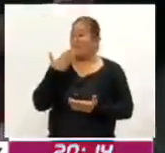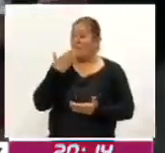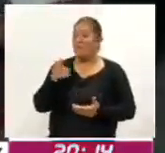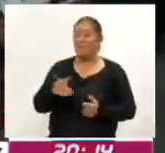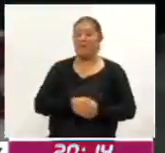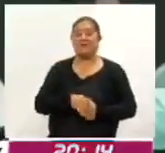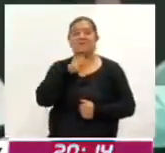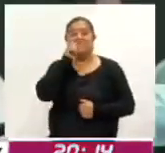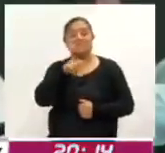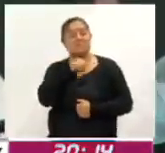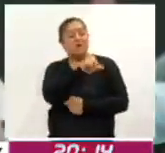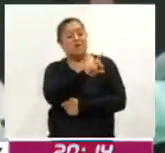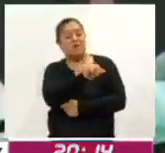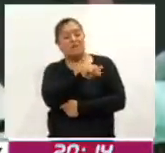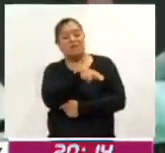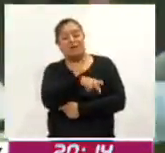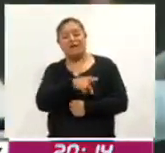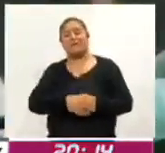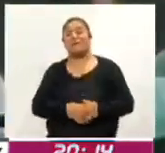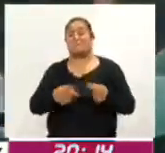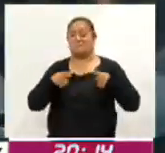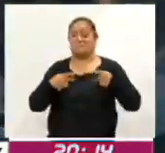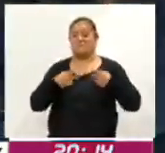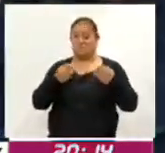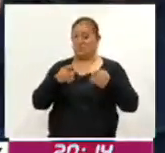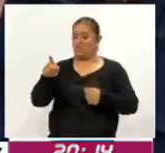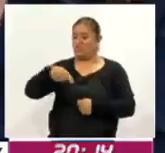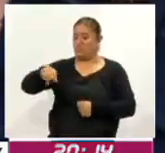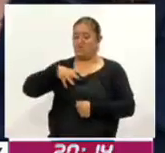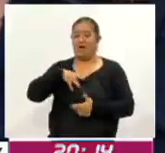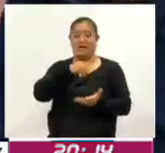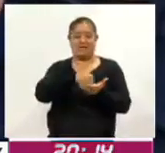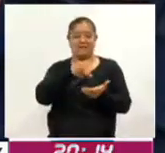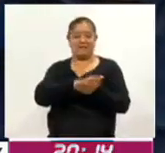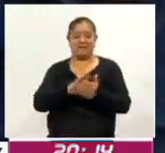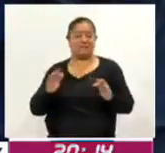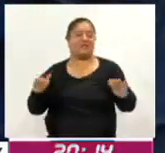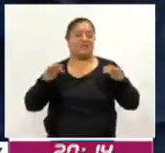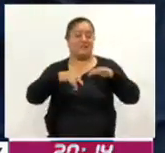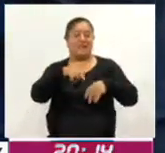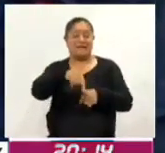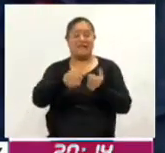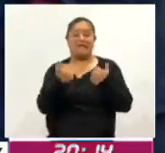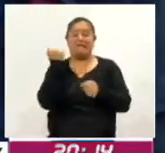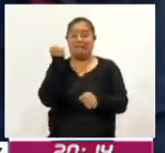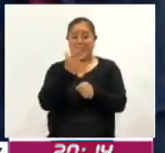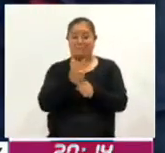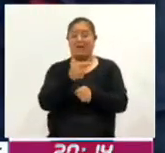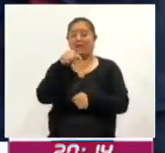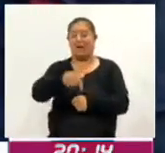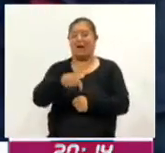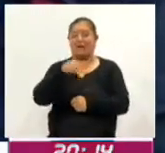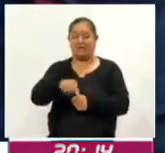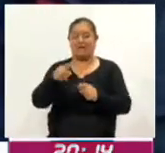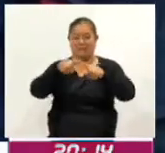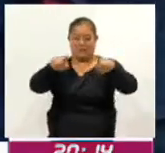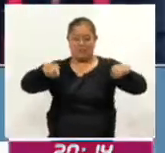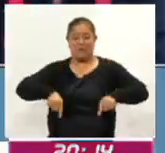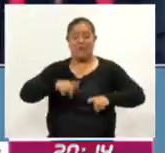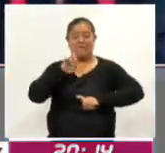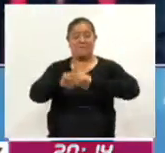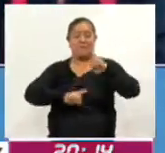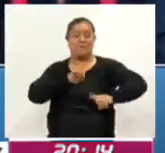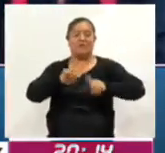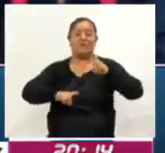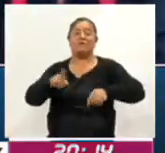Don Adán, varias personas se dieron cita desde temprano aquí en la unidad deportiva del municipio de